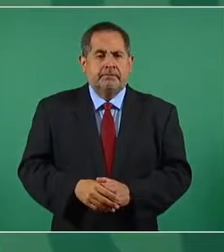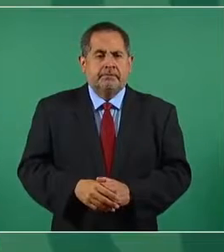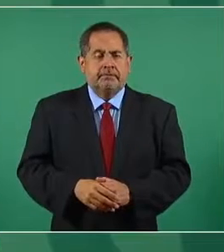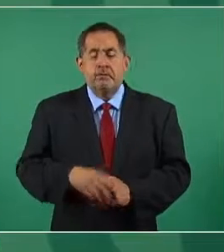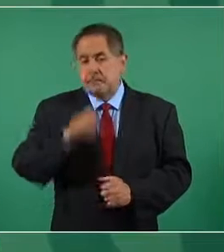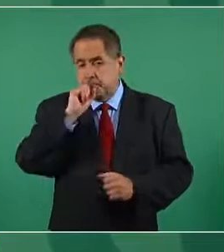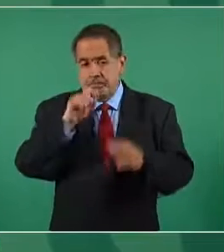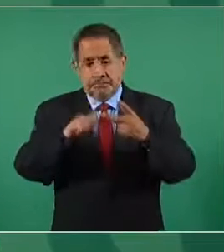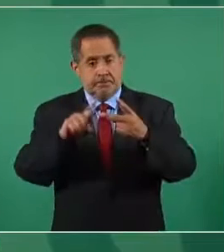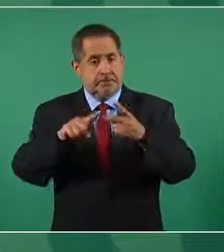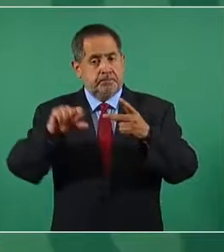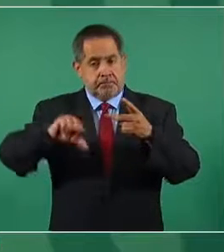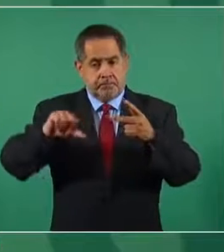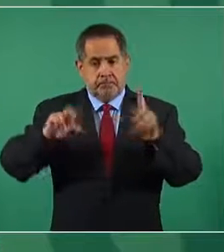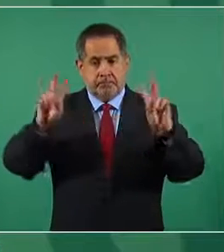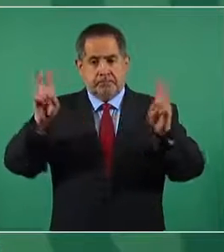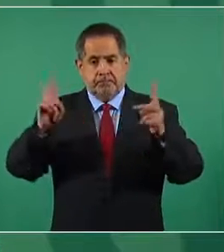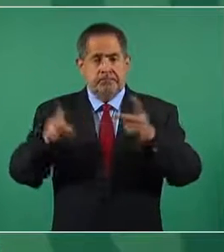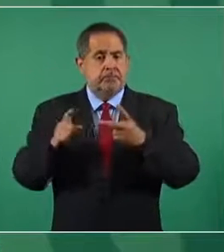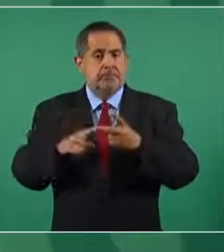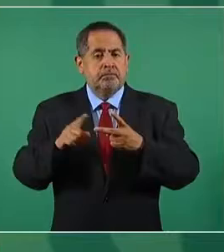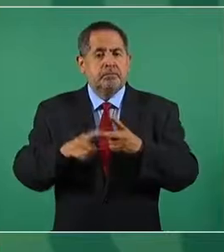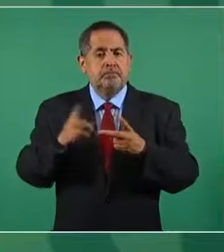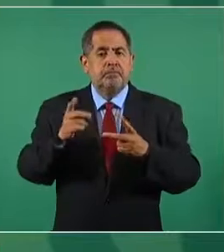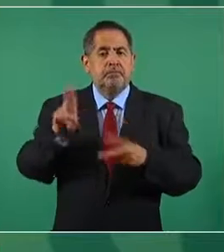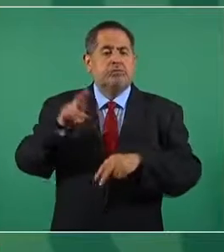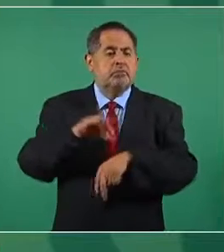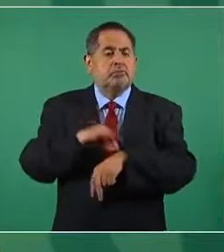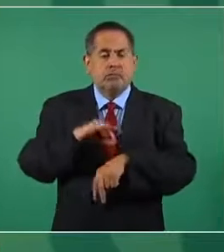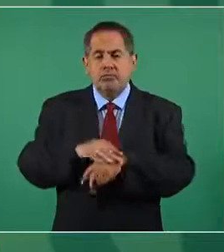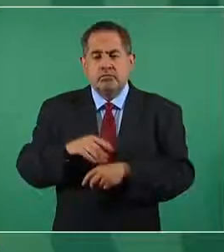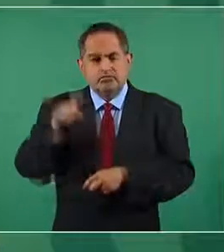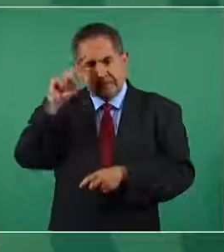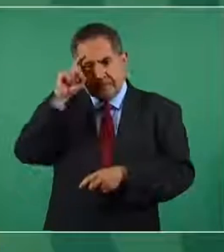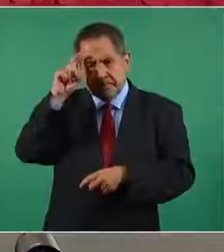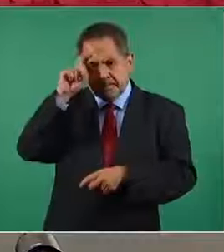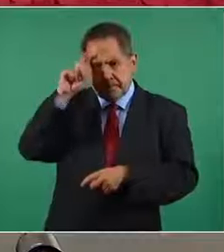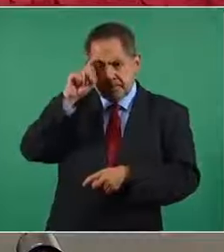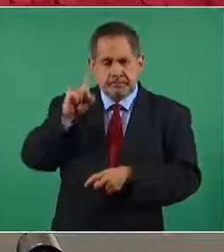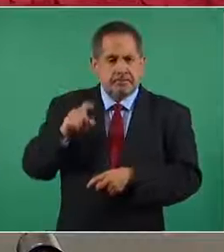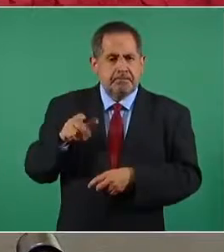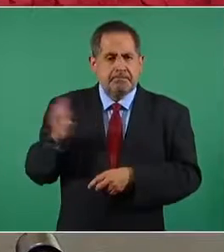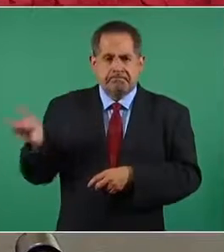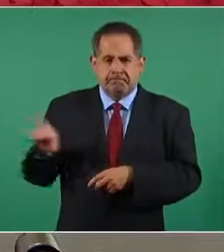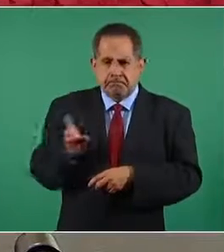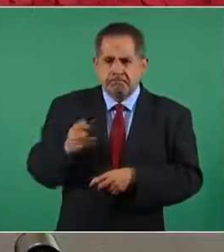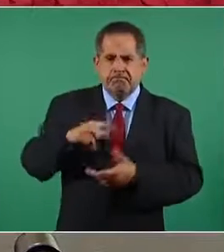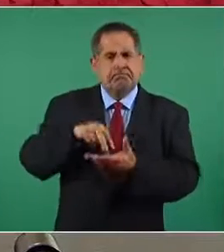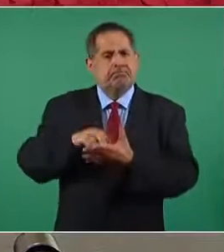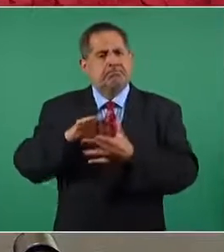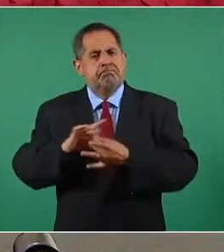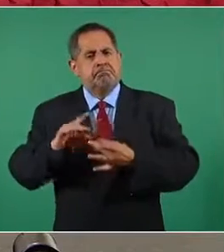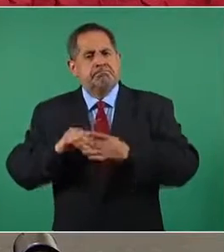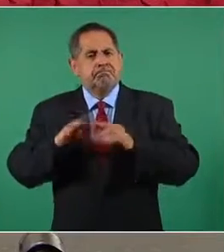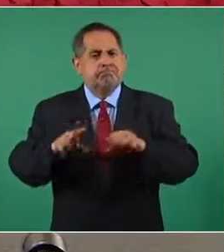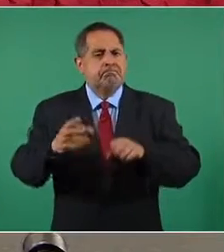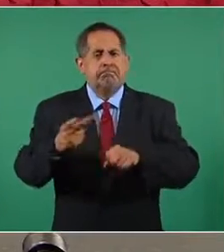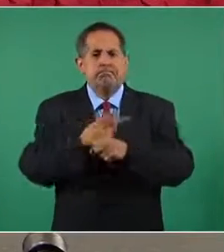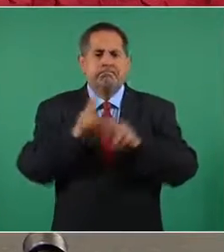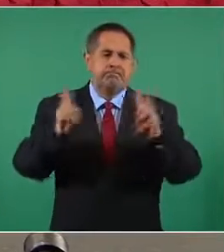a intervenir también el doctor Hugo López-Gatell para informar sobre la